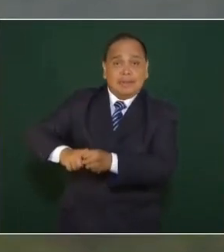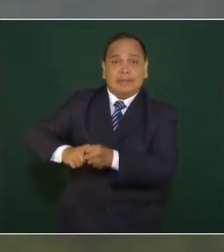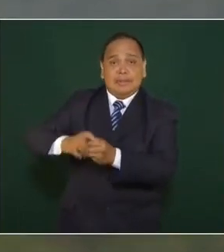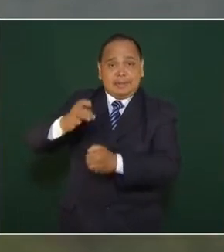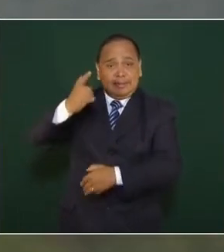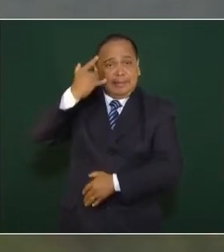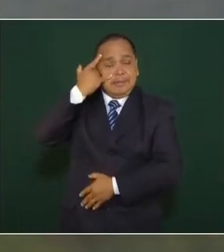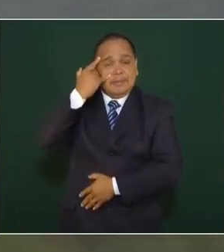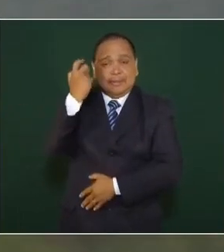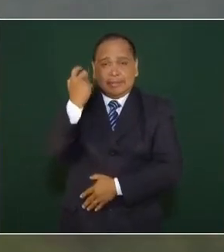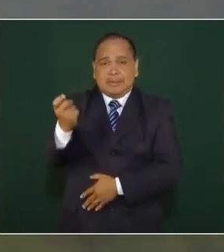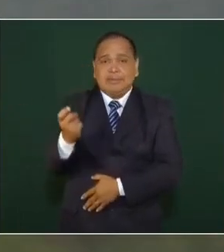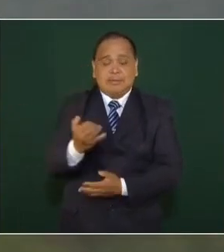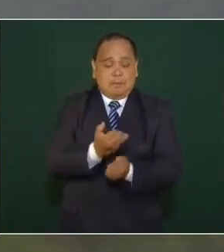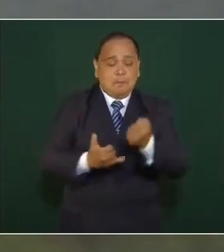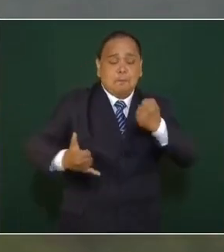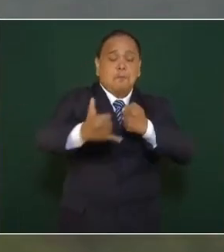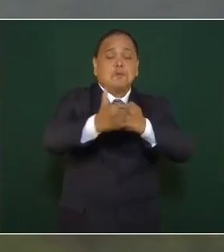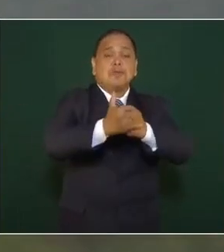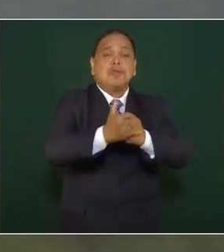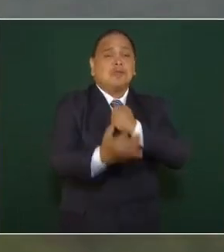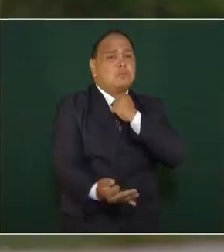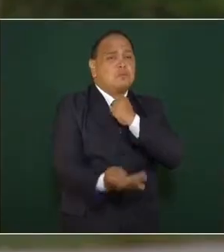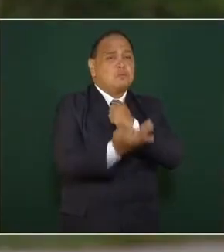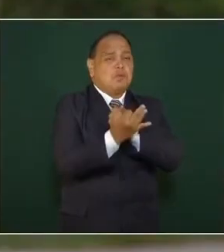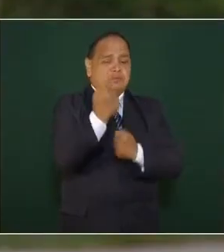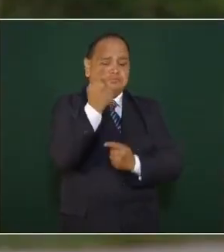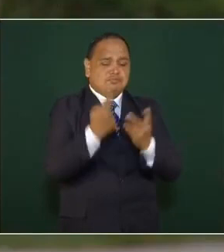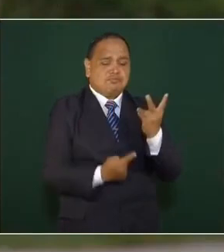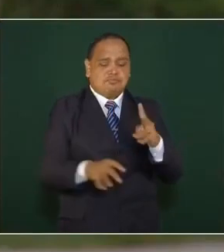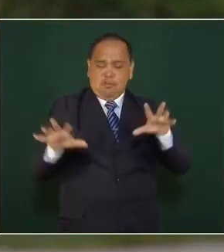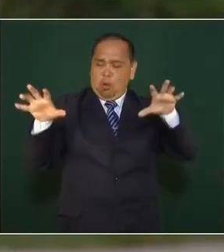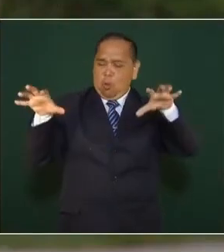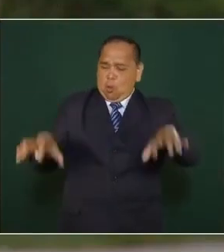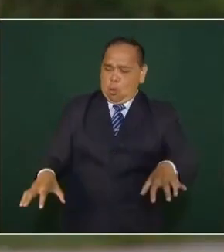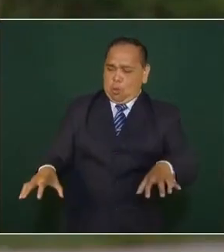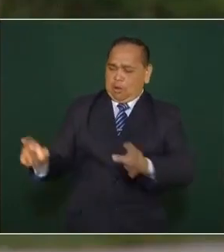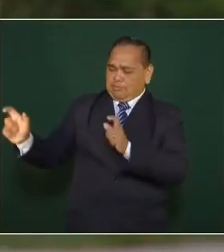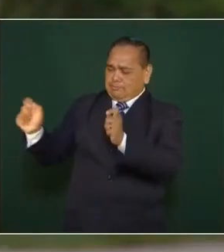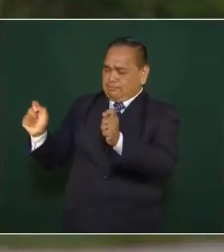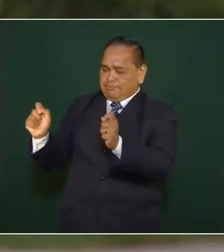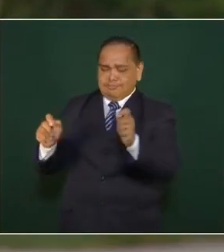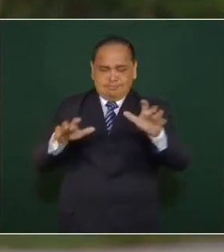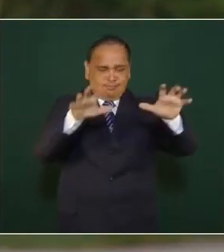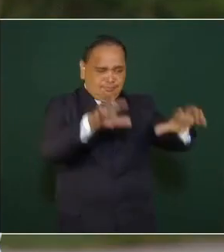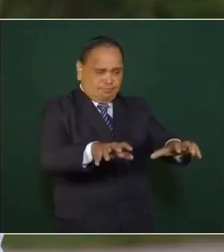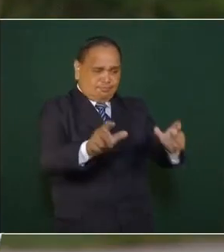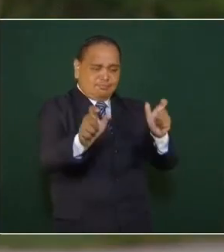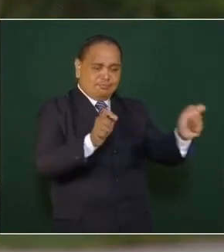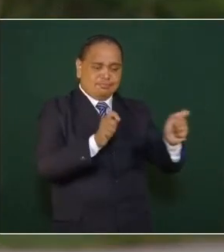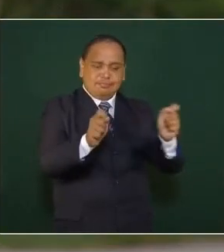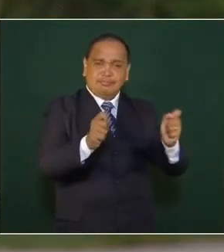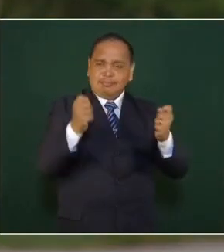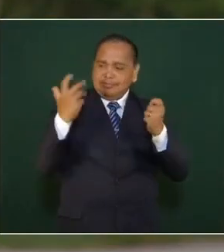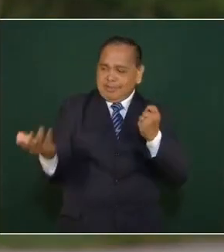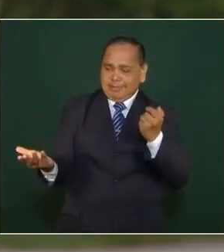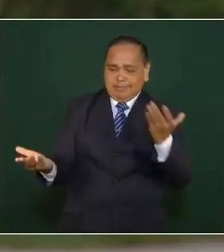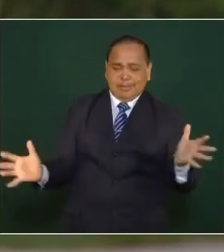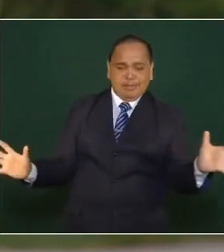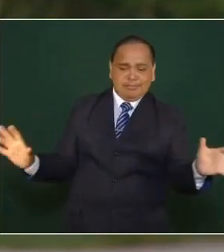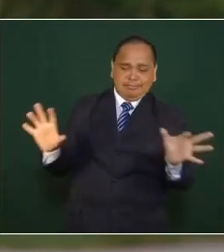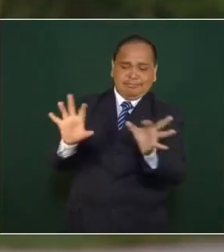para nuestros pueblos y que son ejemplo de las potencialidades que existen para el desarrollo de los nexos